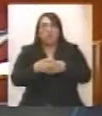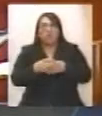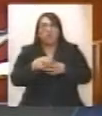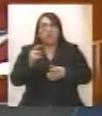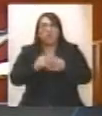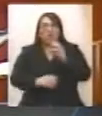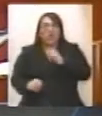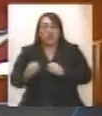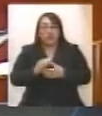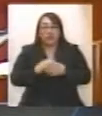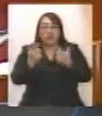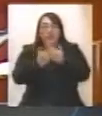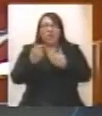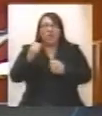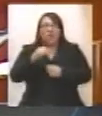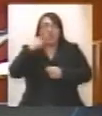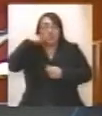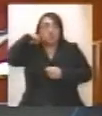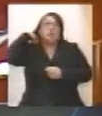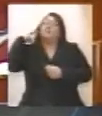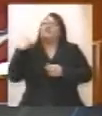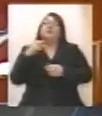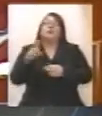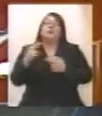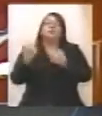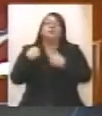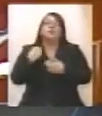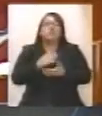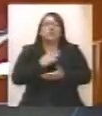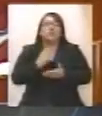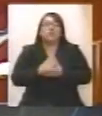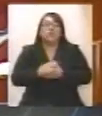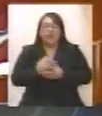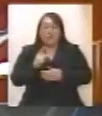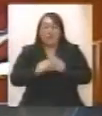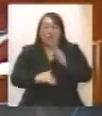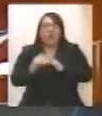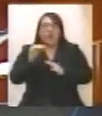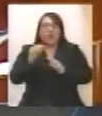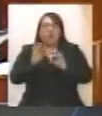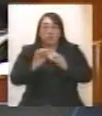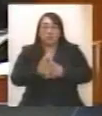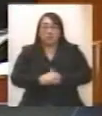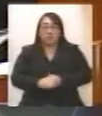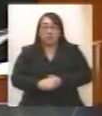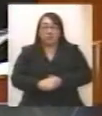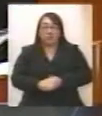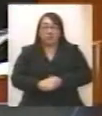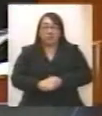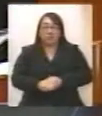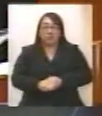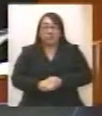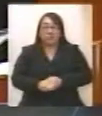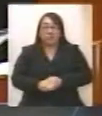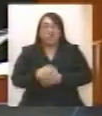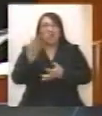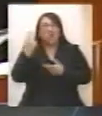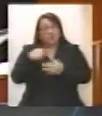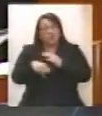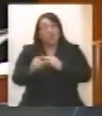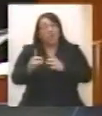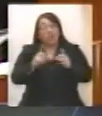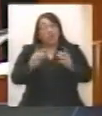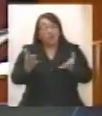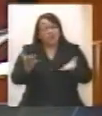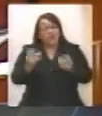o organizaciones terroristas y responsables de delitos de alta lesividad. Esperamos su pronto